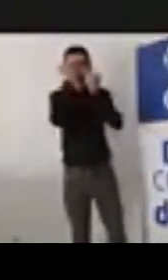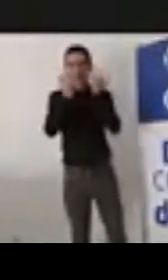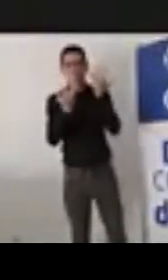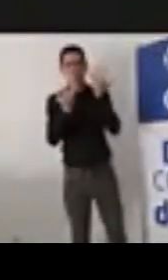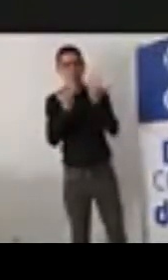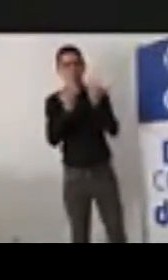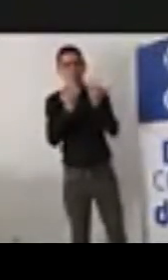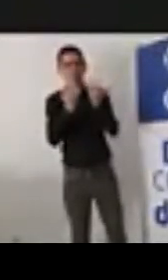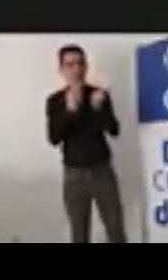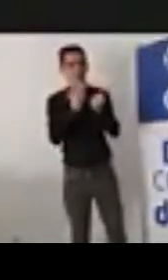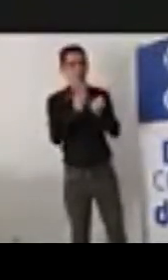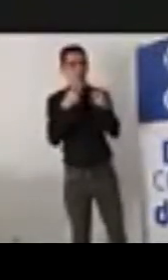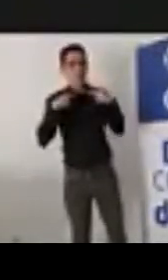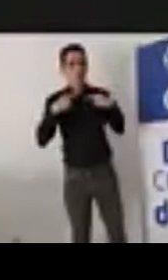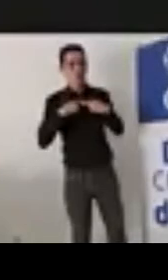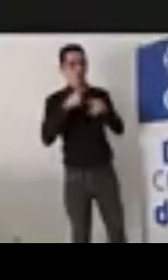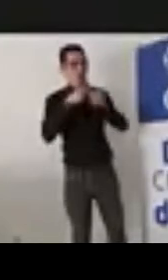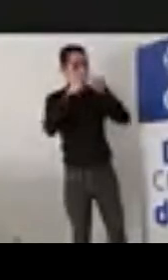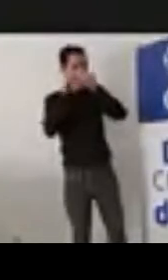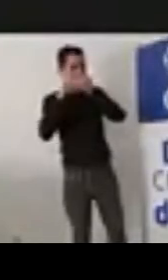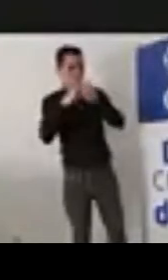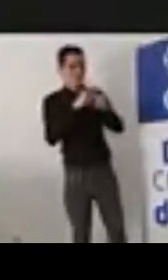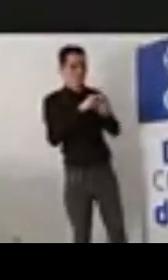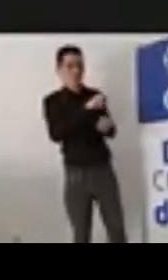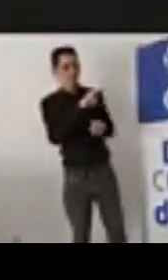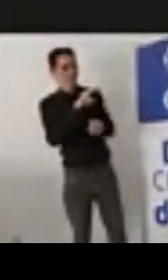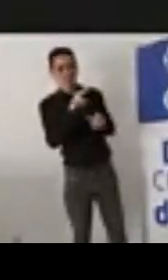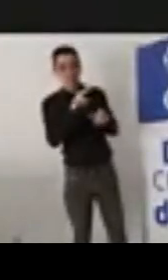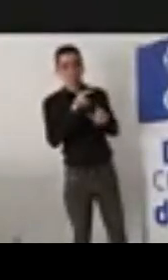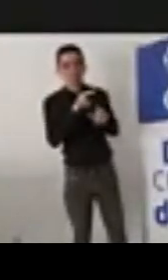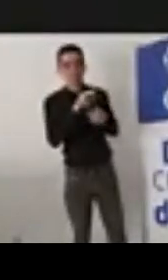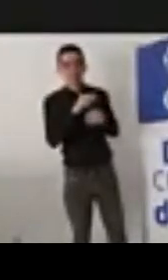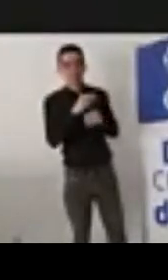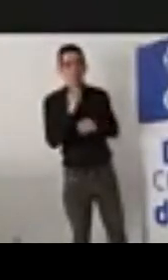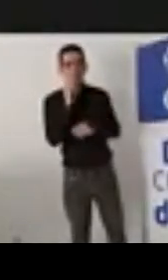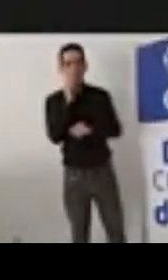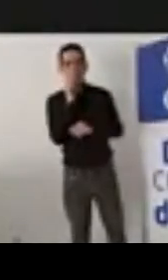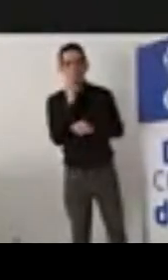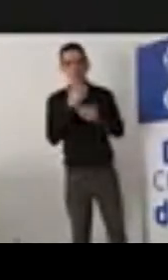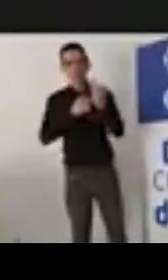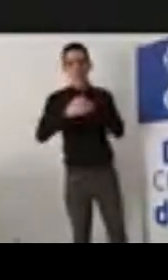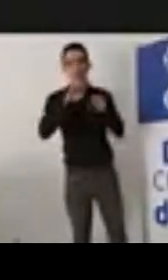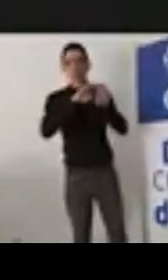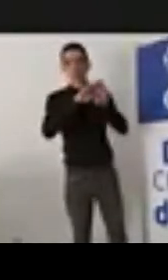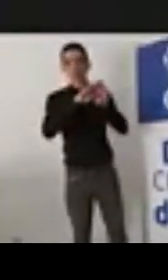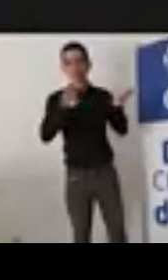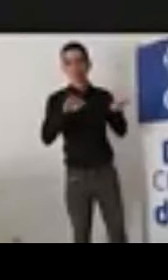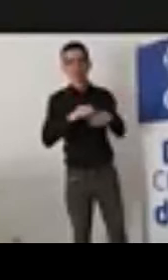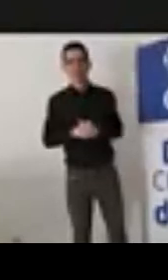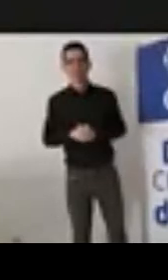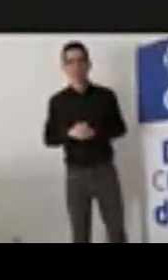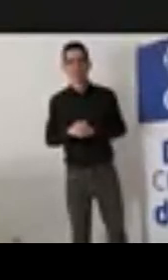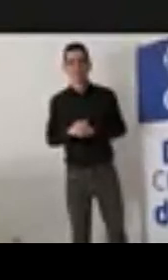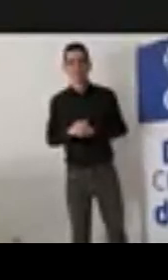lo fundamental en donde tenemos que empezar a construir. Y esa agenda conjunta por encima de esas diferencias, estas mezquindades que a veces son válidas